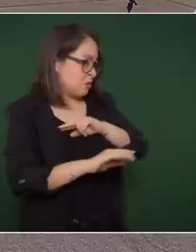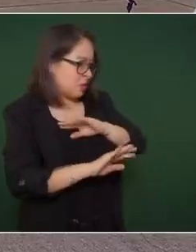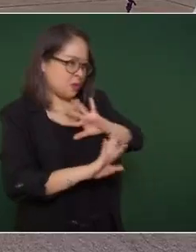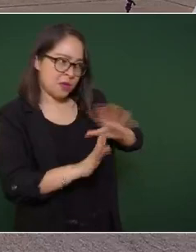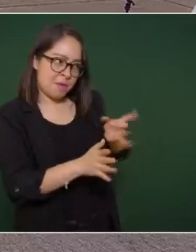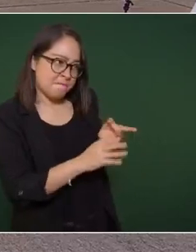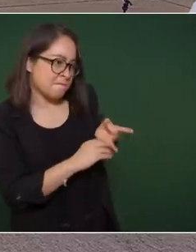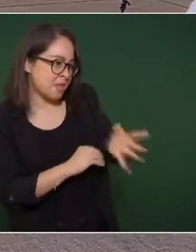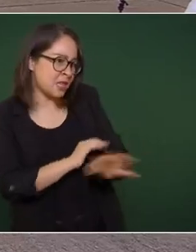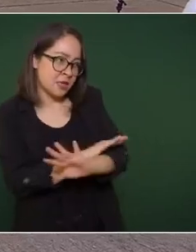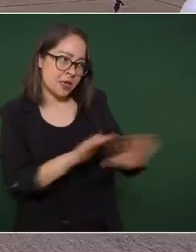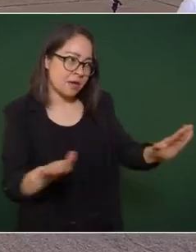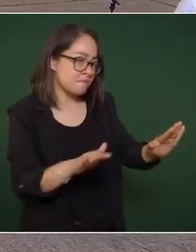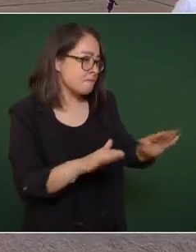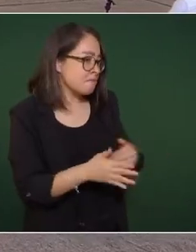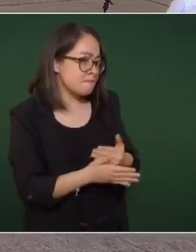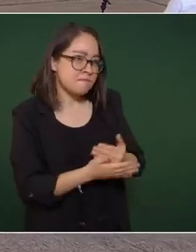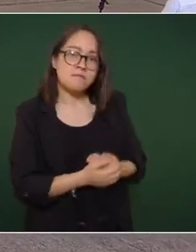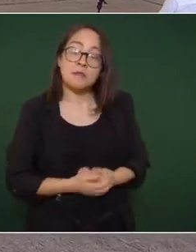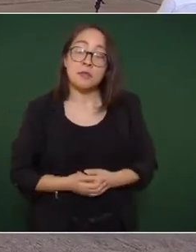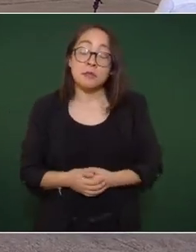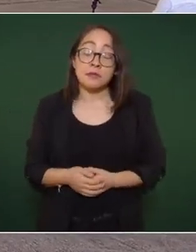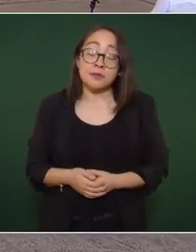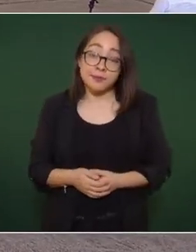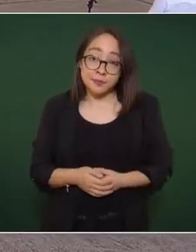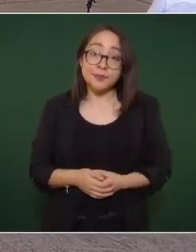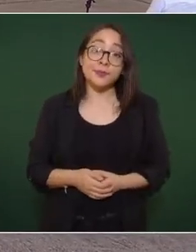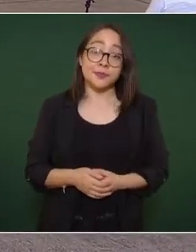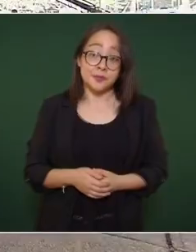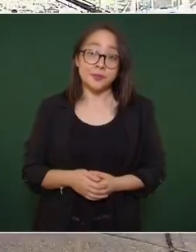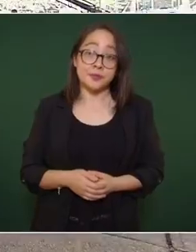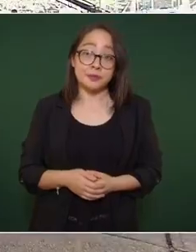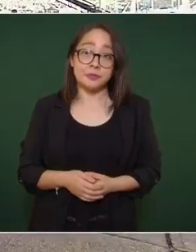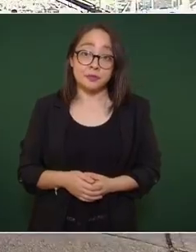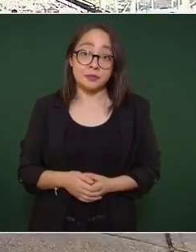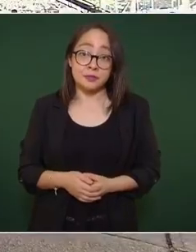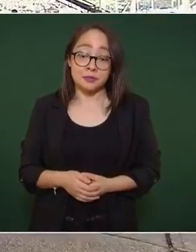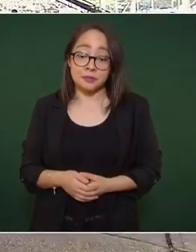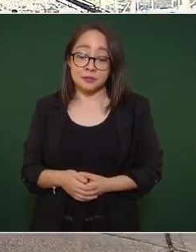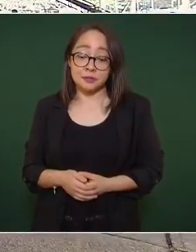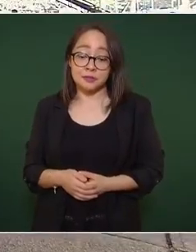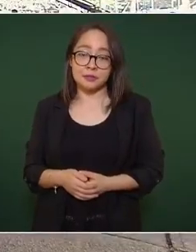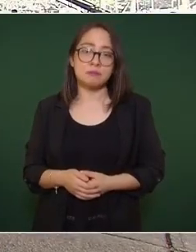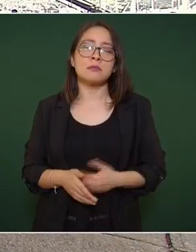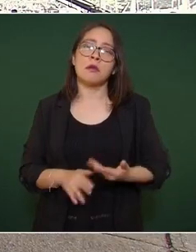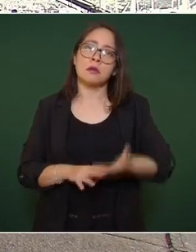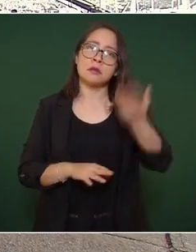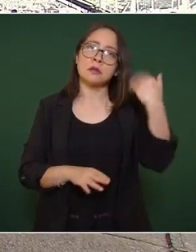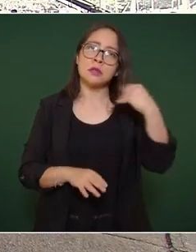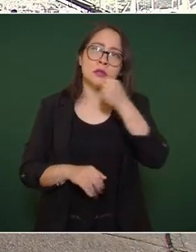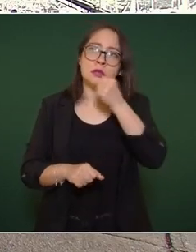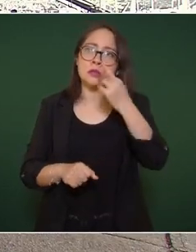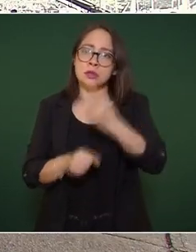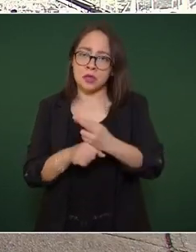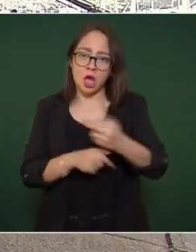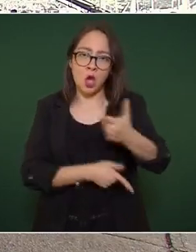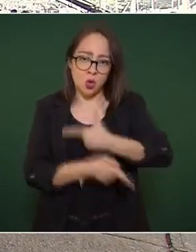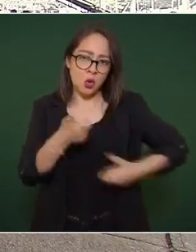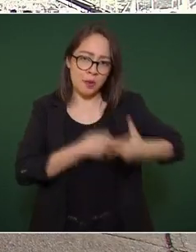Claro, de inmediato, la secretaria de Economía de entonces,